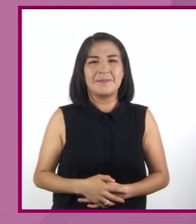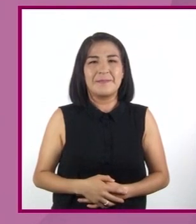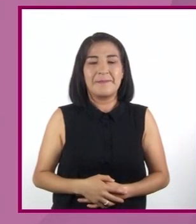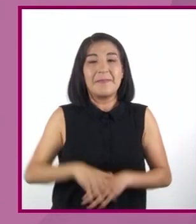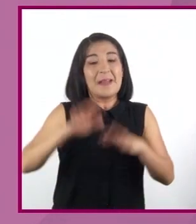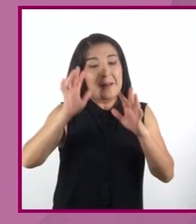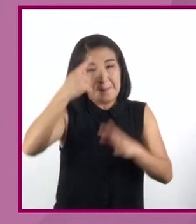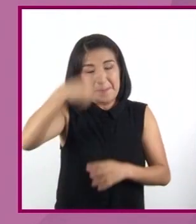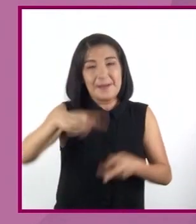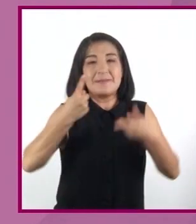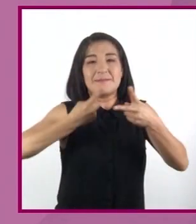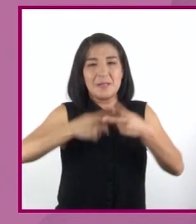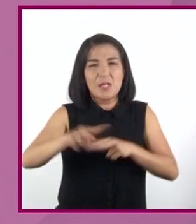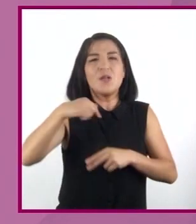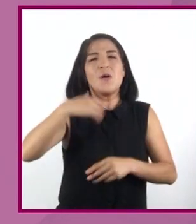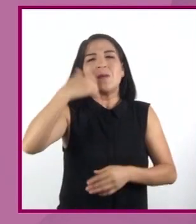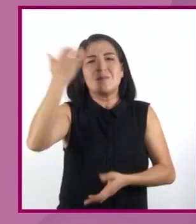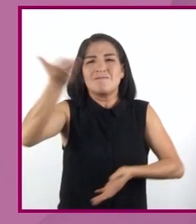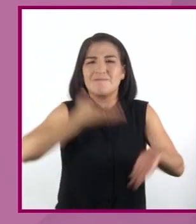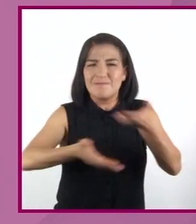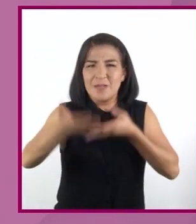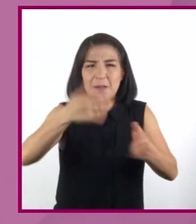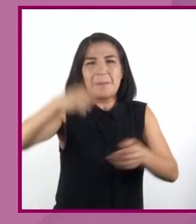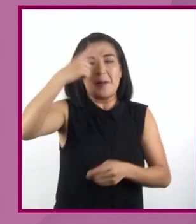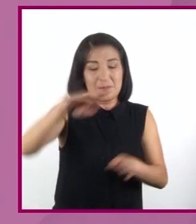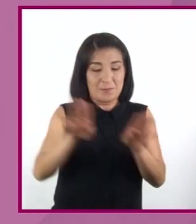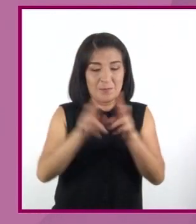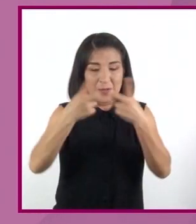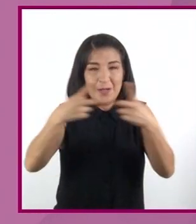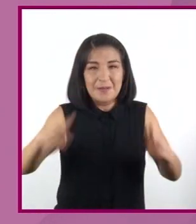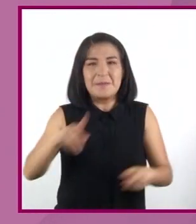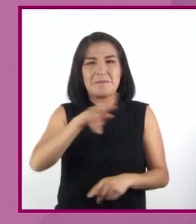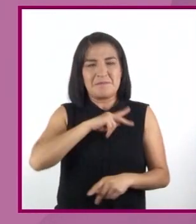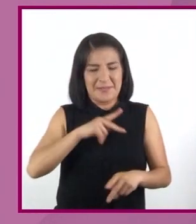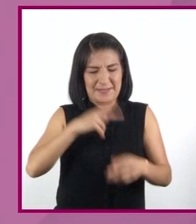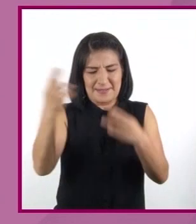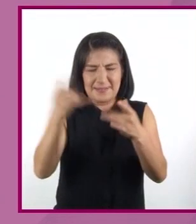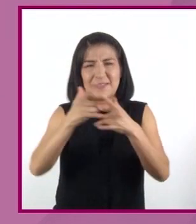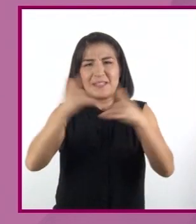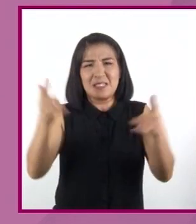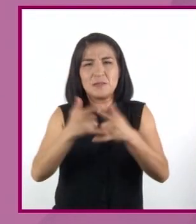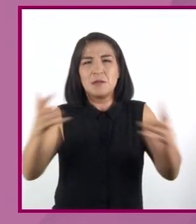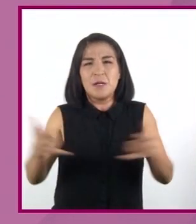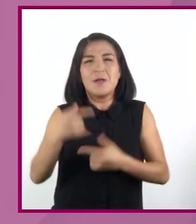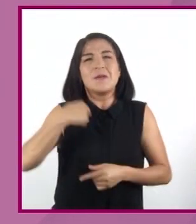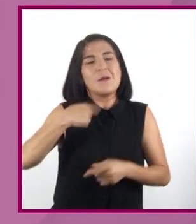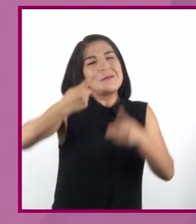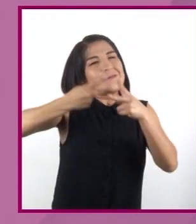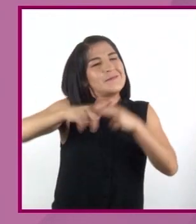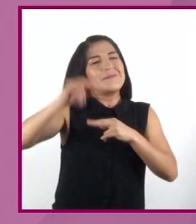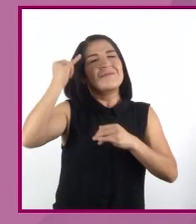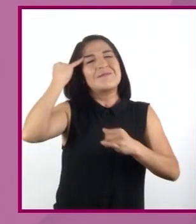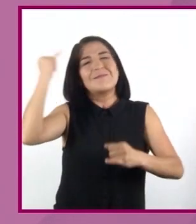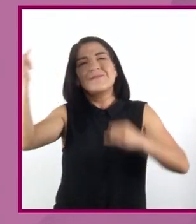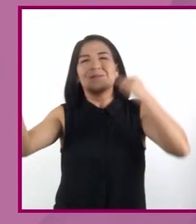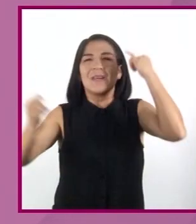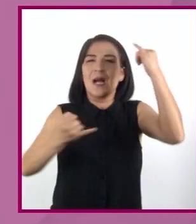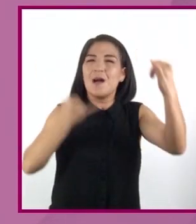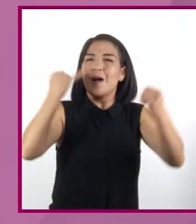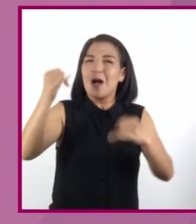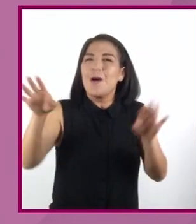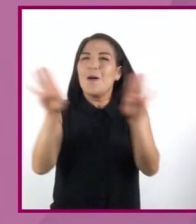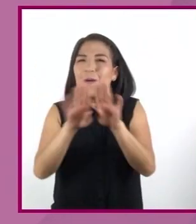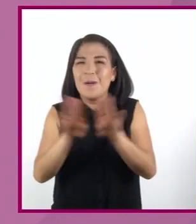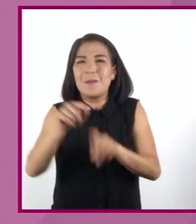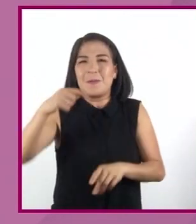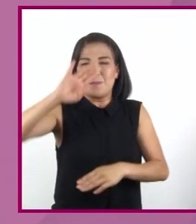Para empezar, quiero compartirles que al desarrollar mis historias, comienzo por imaginar cómo sería